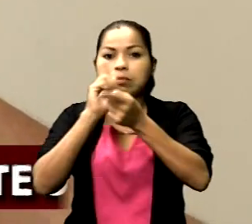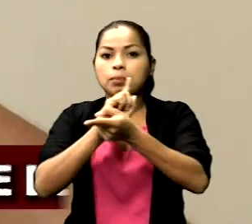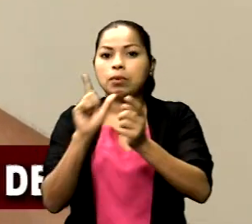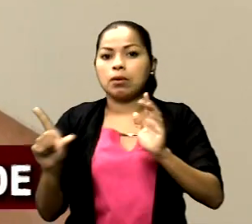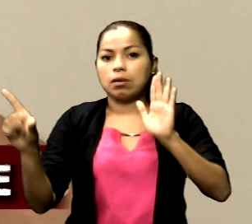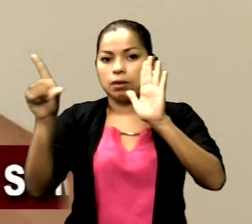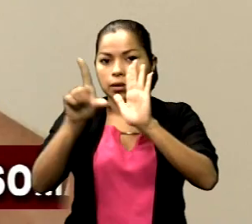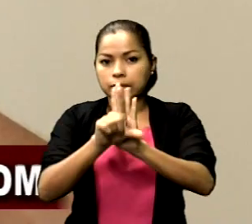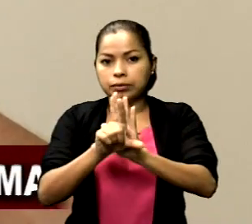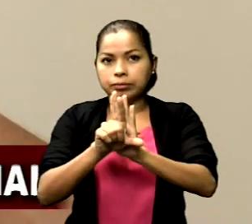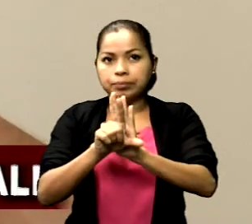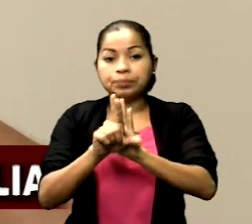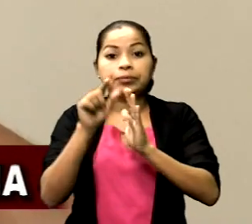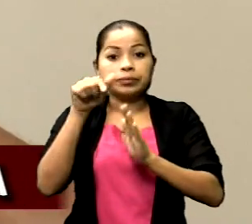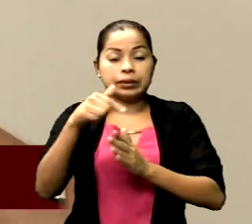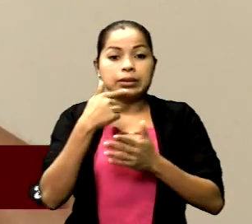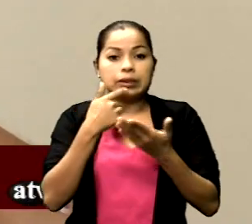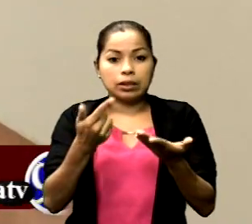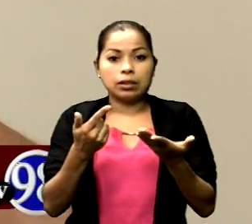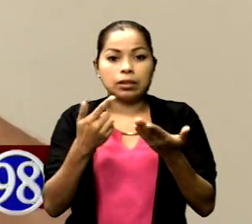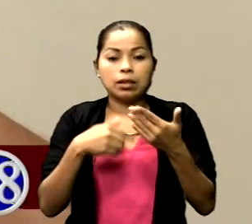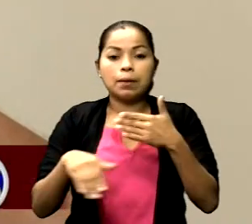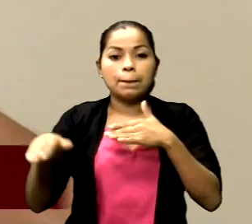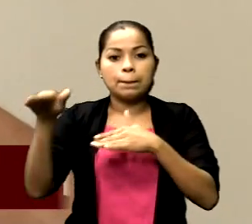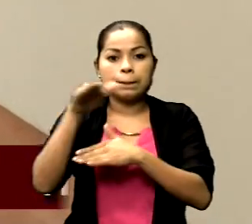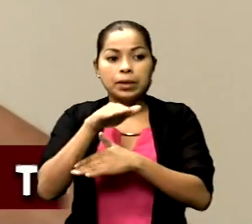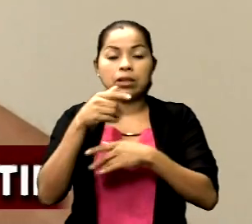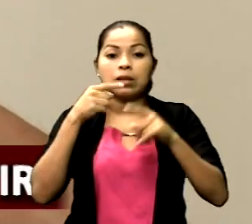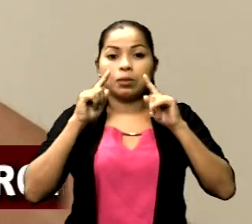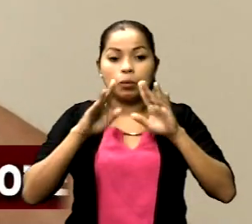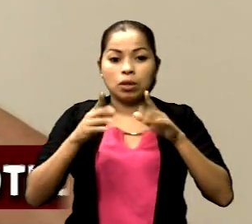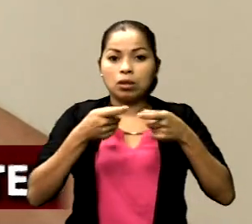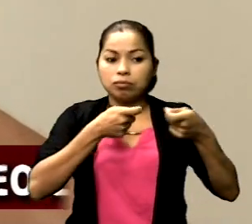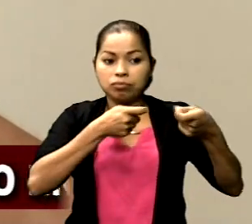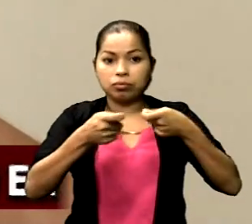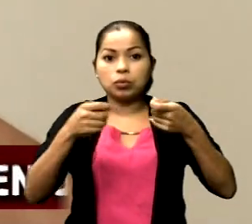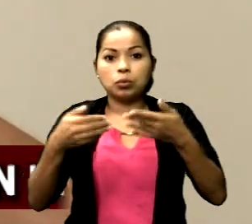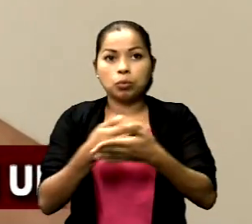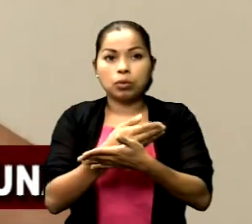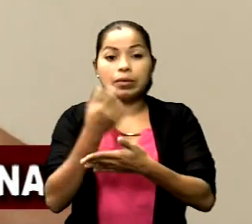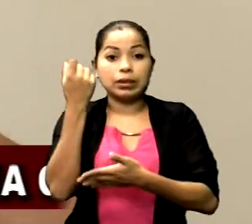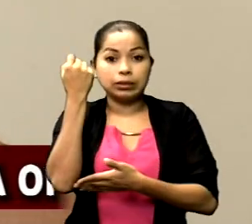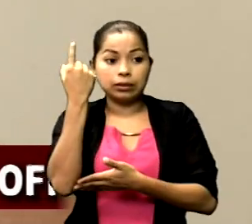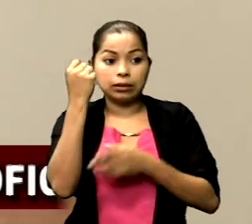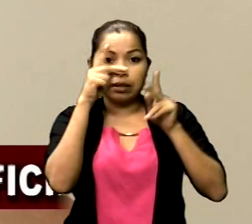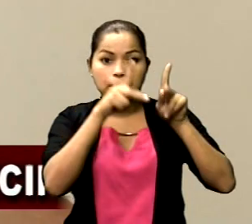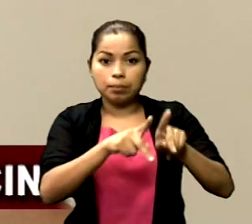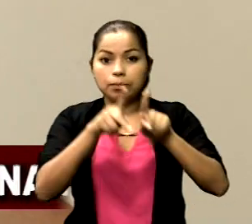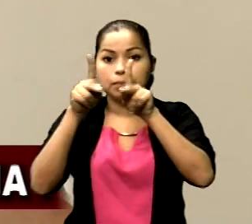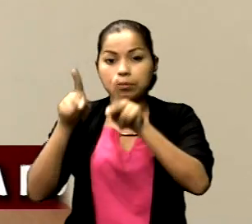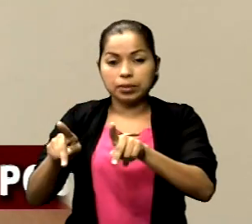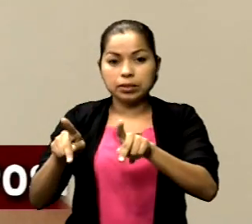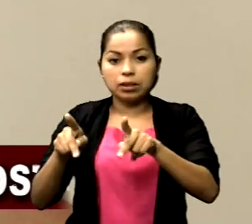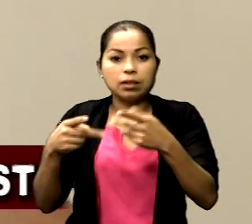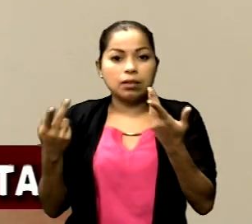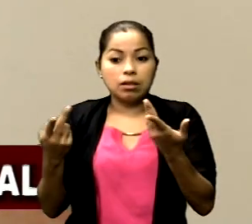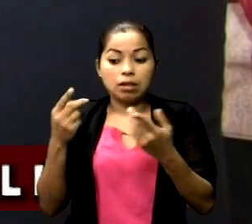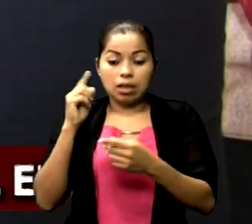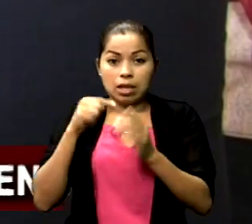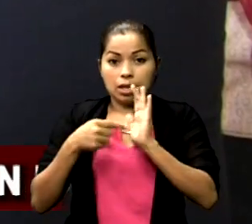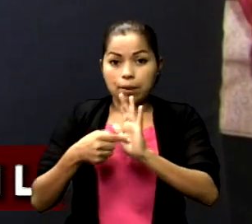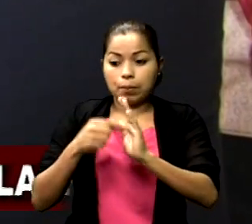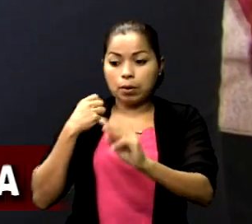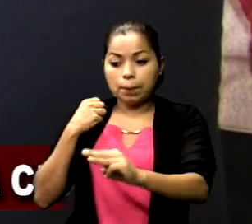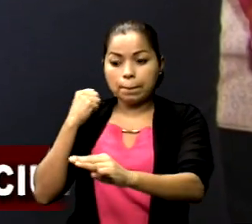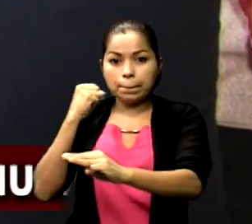verdad? Entonces, eso es lo que quiere poner de relieve esta circunstancia para que la gente entienda que es cometer un